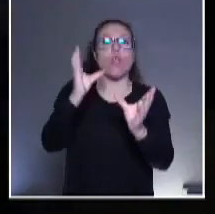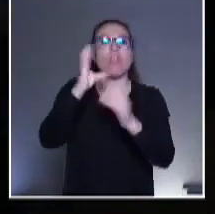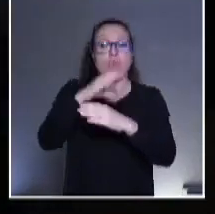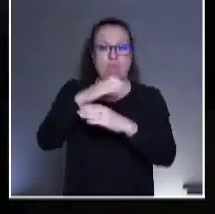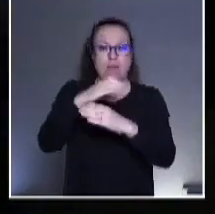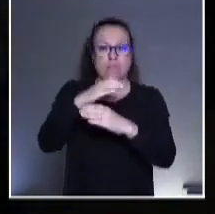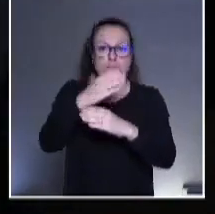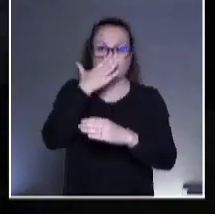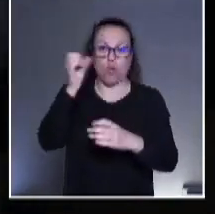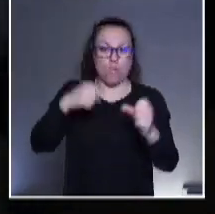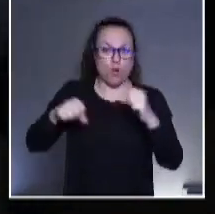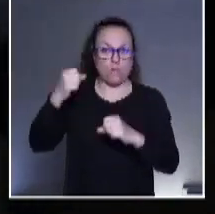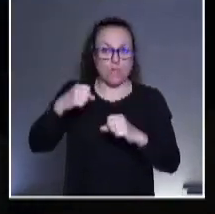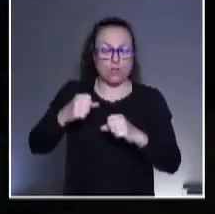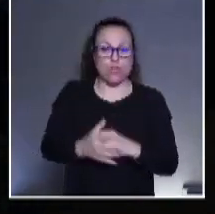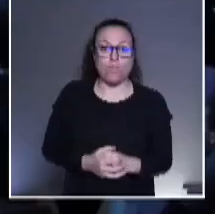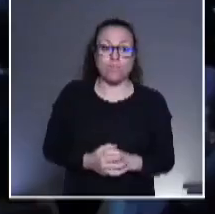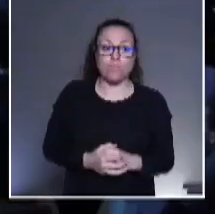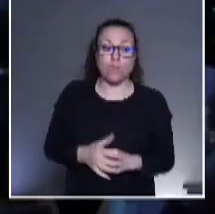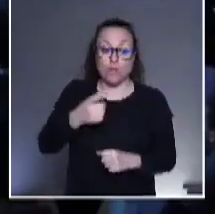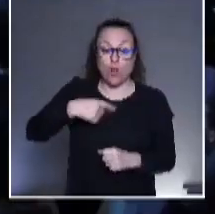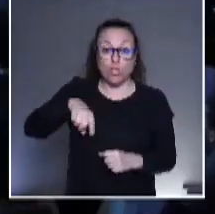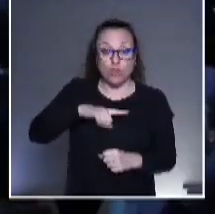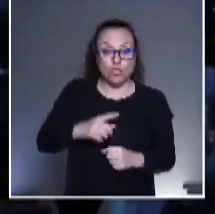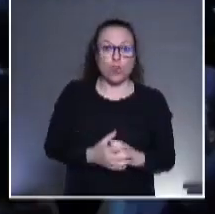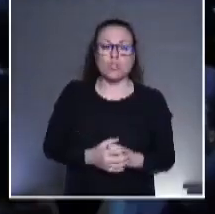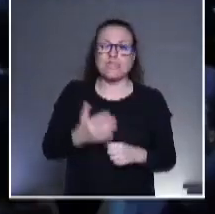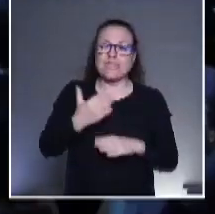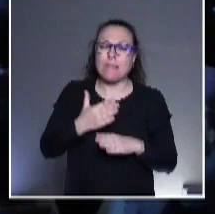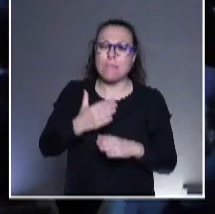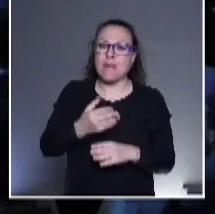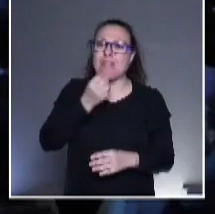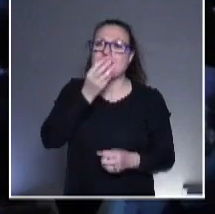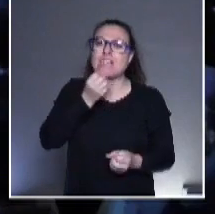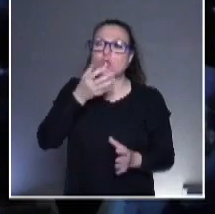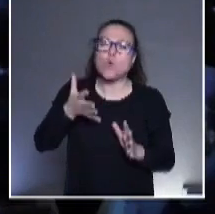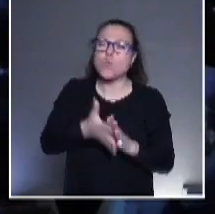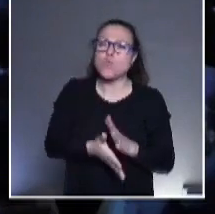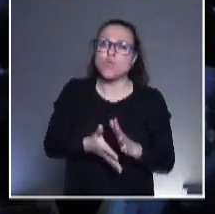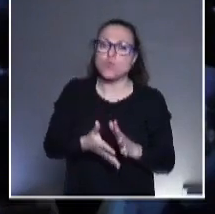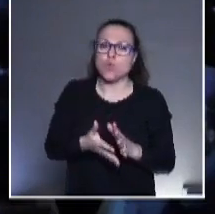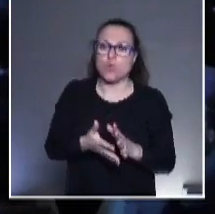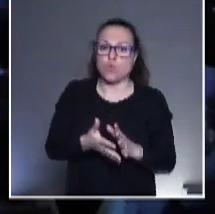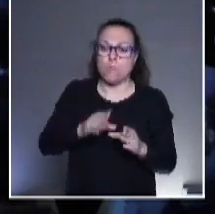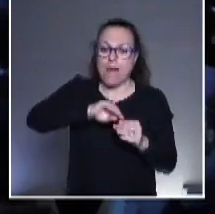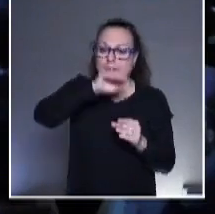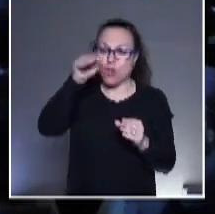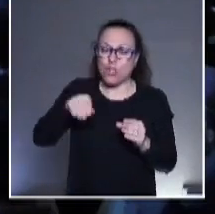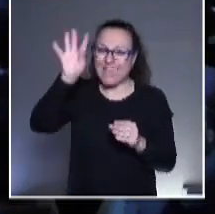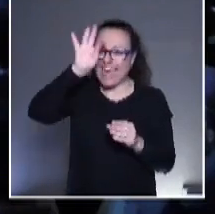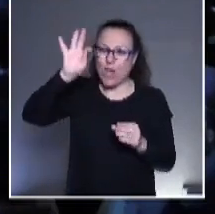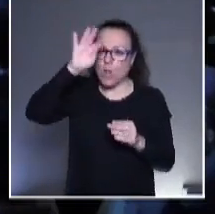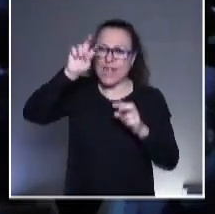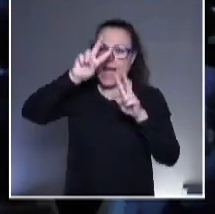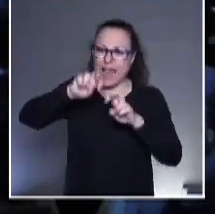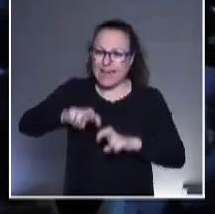del comportamiento. Nuestro acercamiento al discurso, de acuerdo con los marcos teóricos del